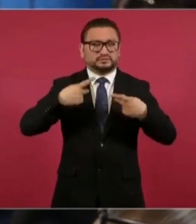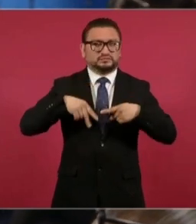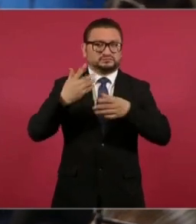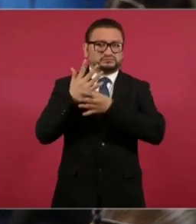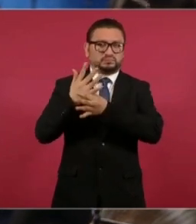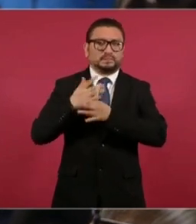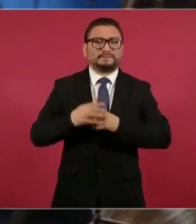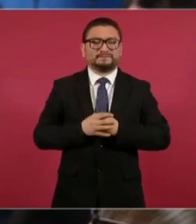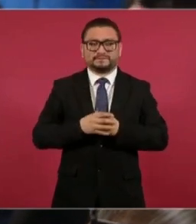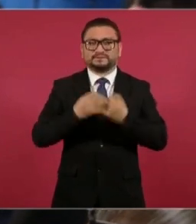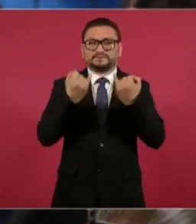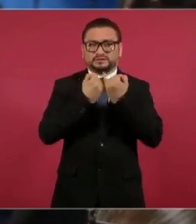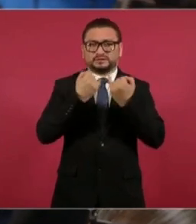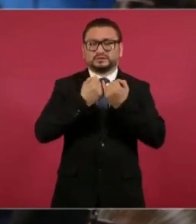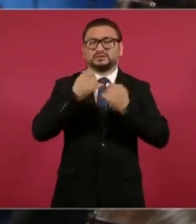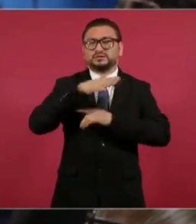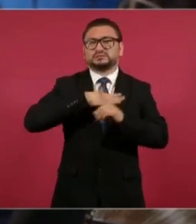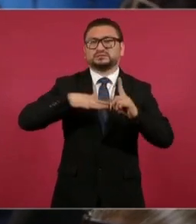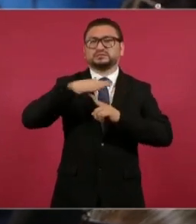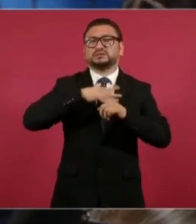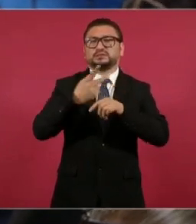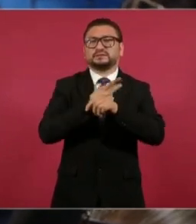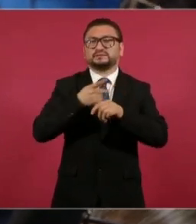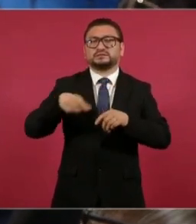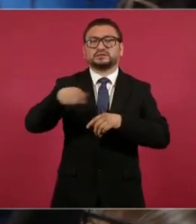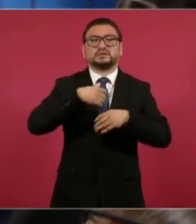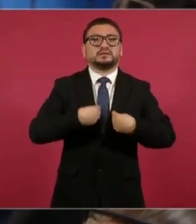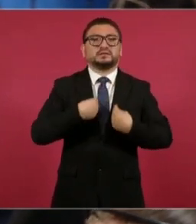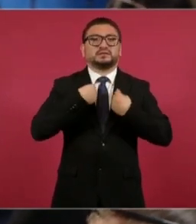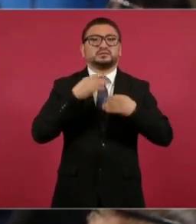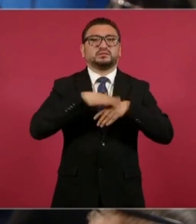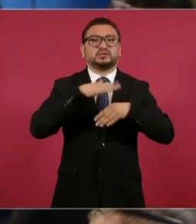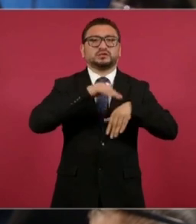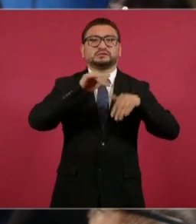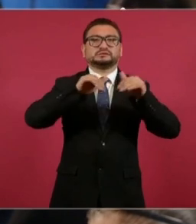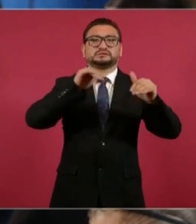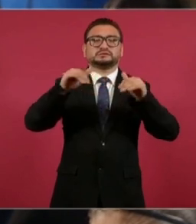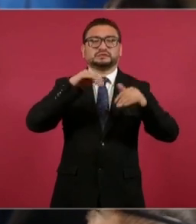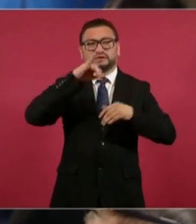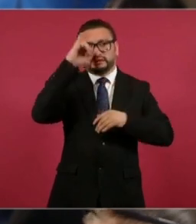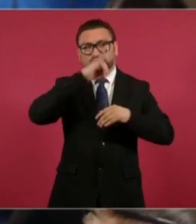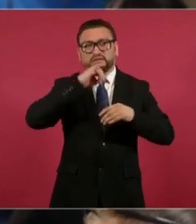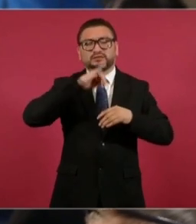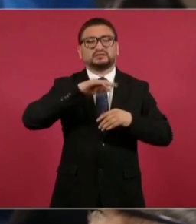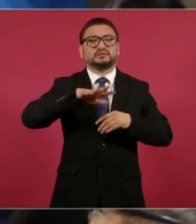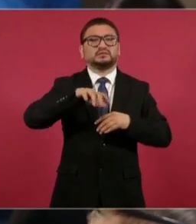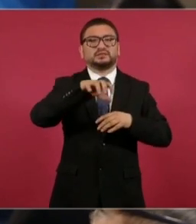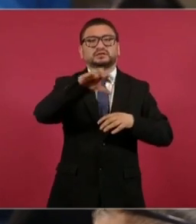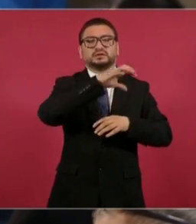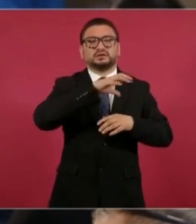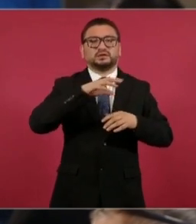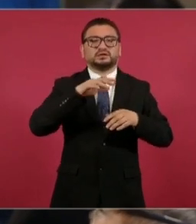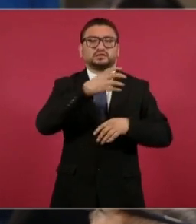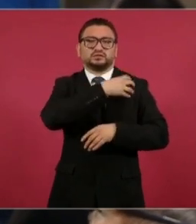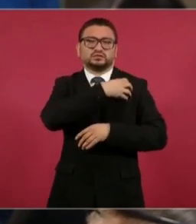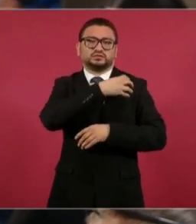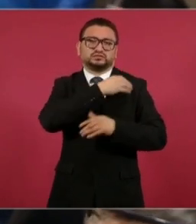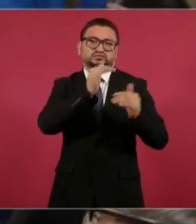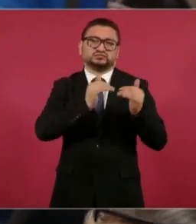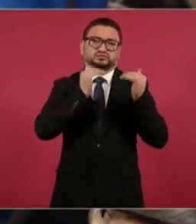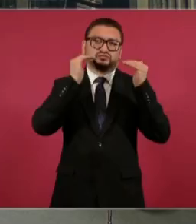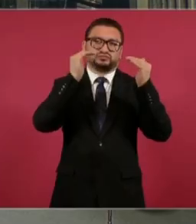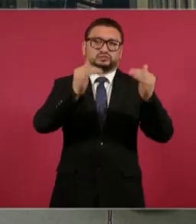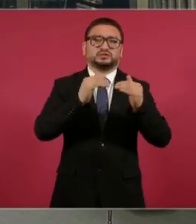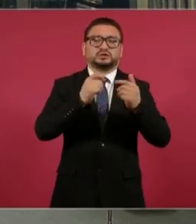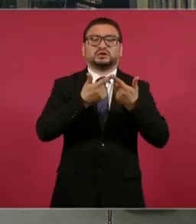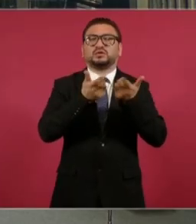el la situación que pudieran estar viviendo como para ser llamados a a jefes a quienes incluso los llaman comandantes supremos de